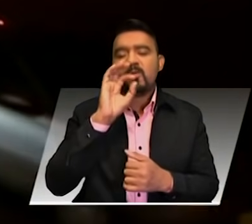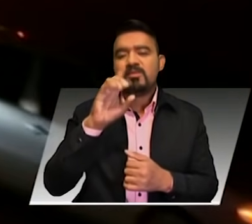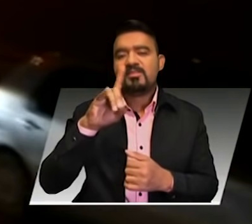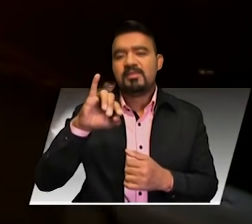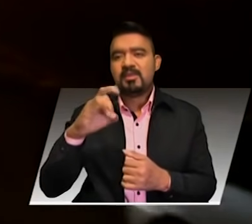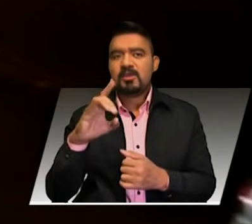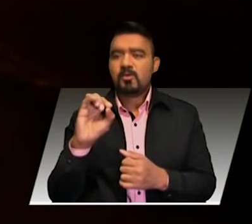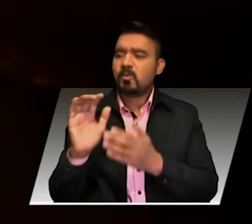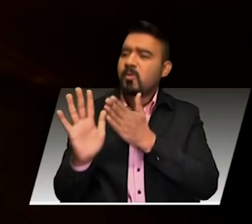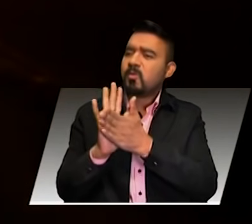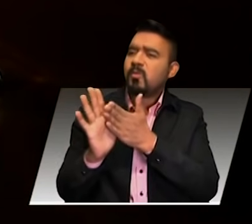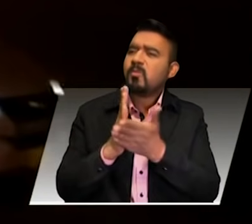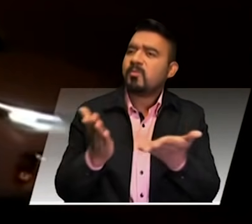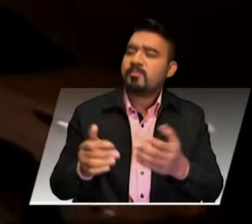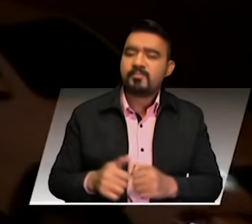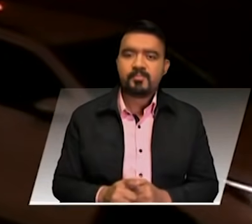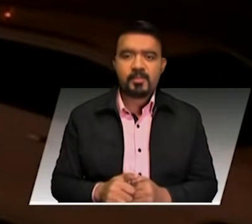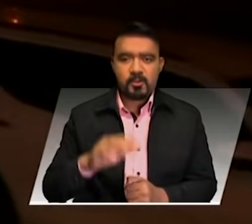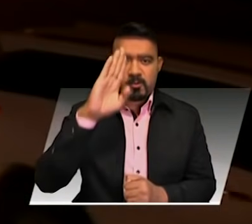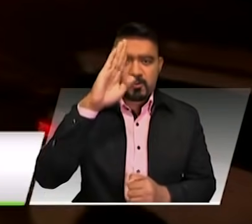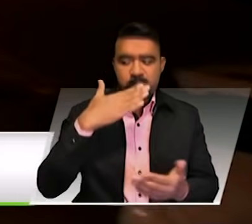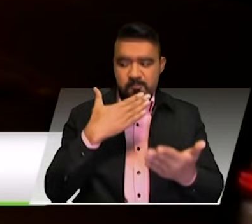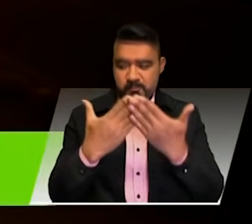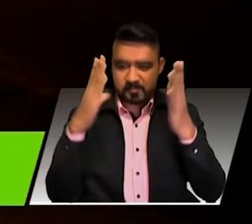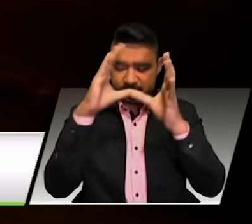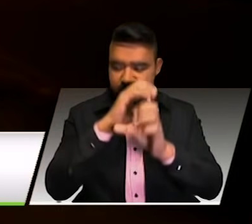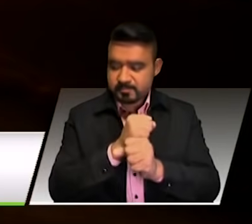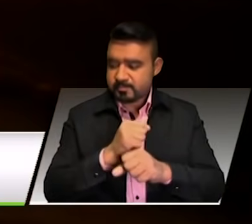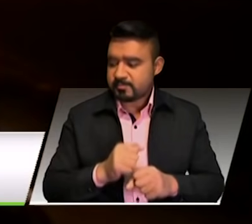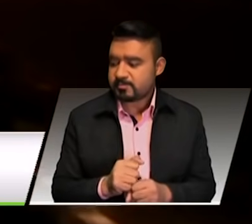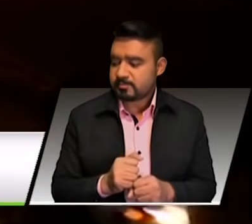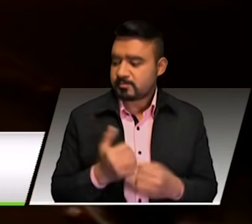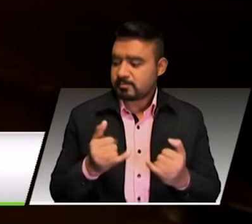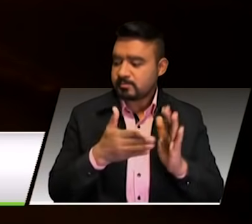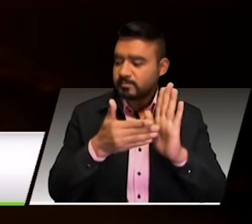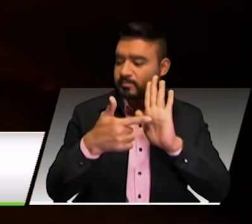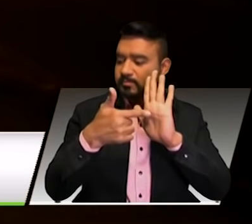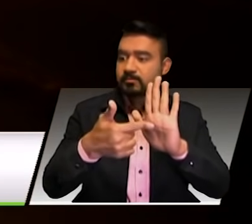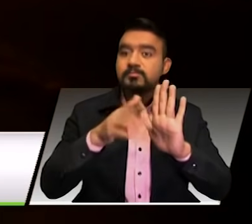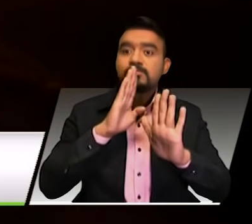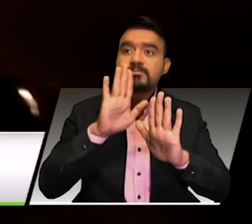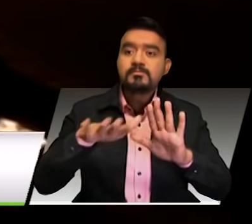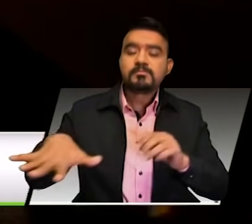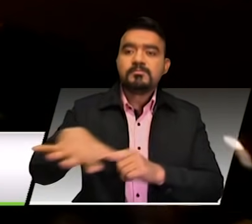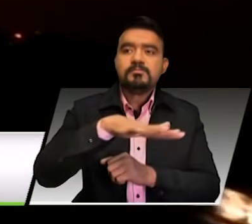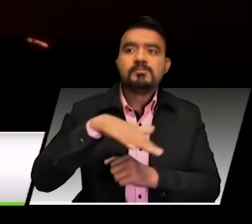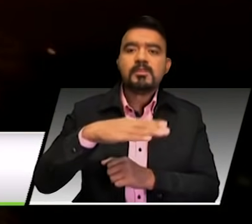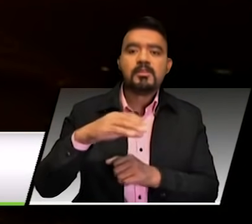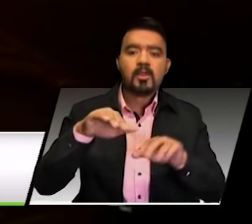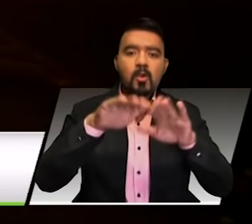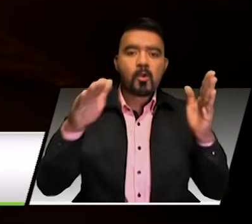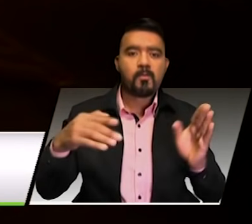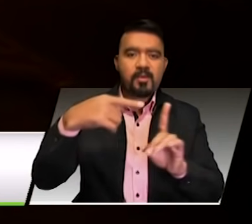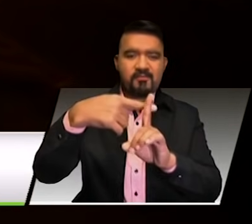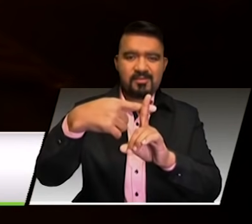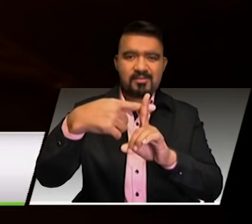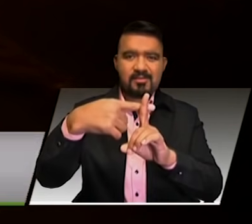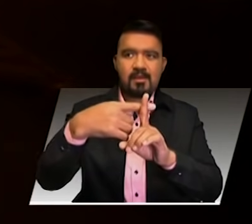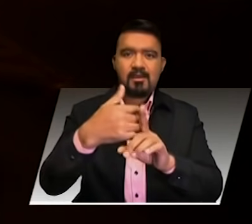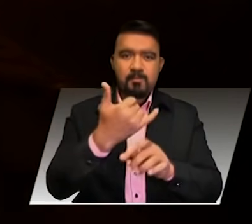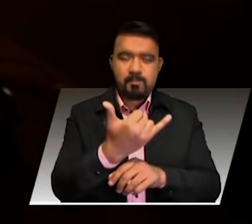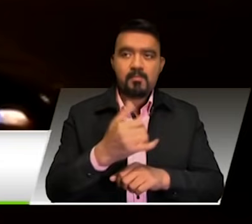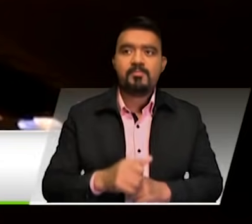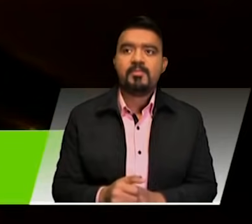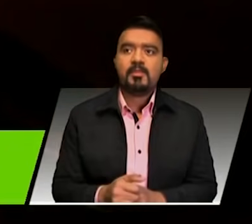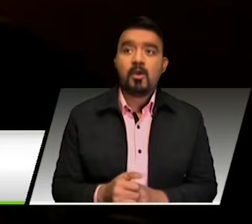Compañeros televidentes, muy buenas noches. Un saludo desde el norte del Valle de Aburrá, aquí en la entrada del municipio de Copacabana, donde pues hoy en esta